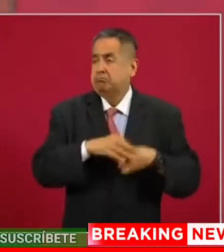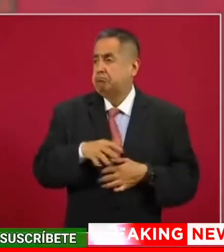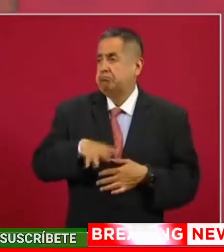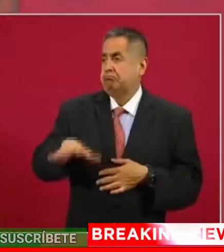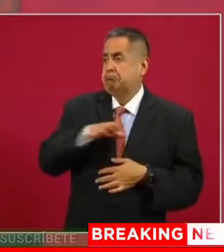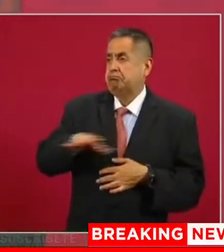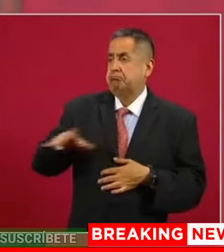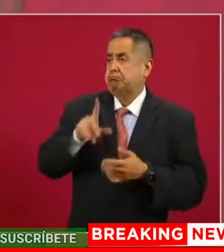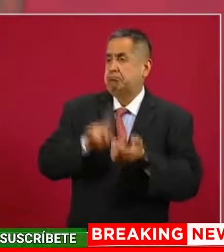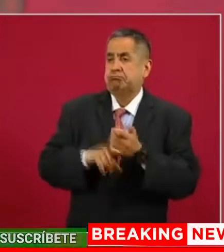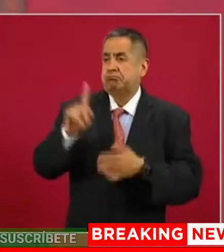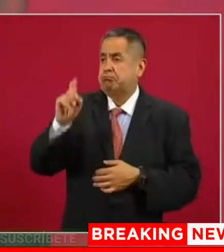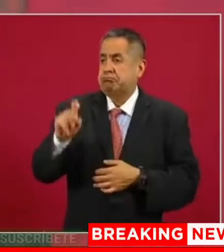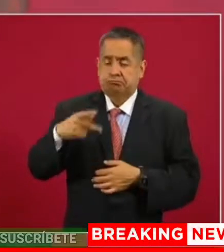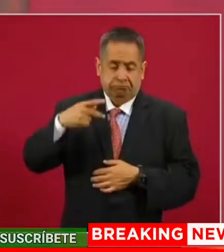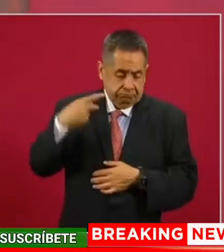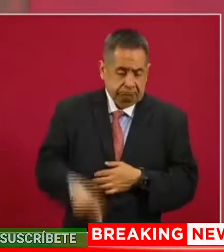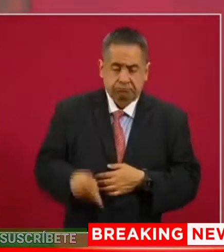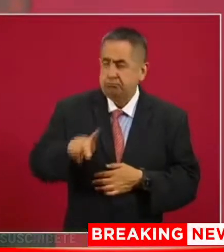nuestra.